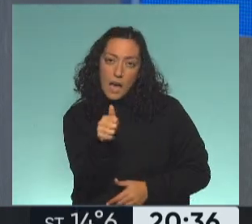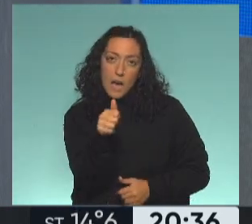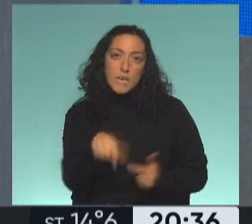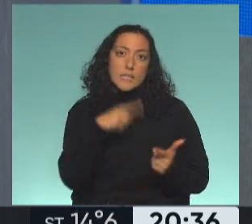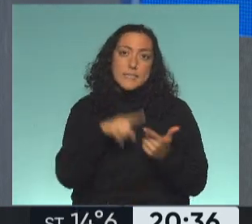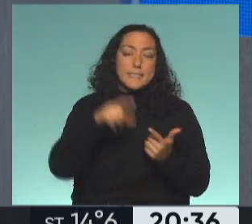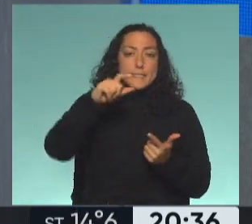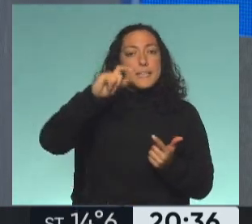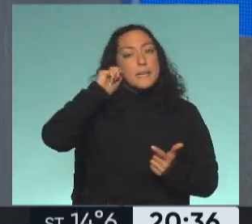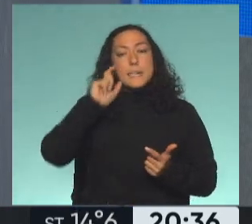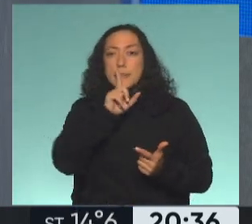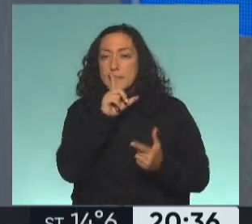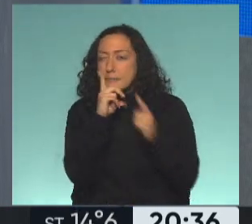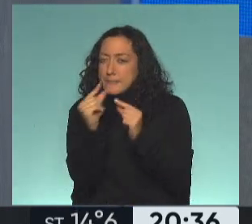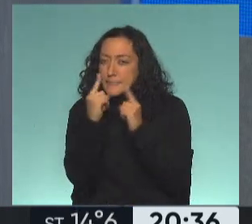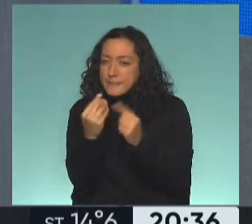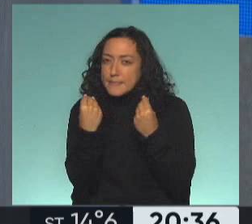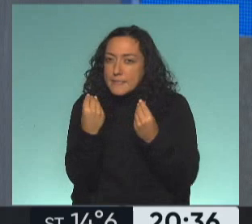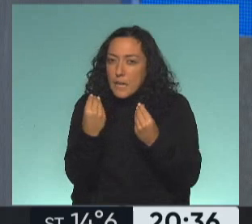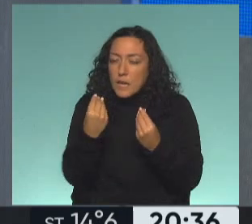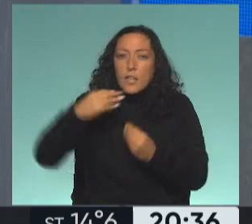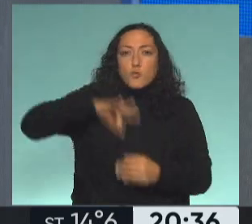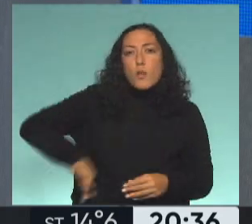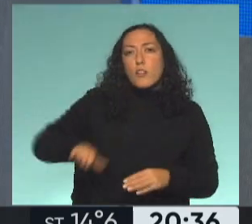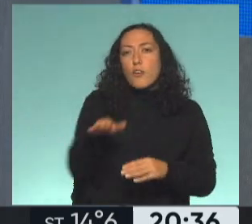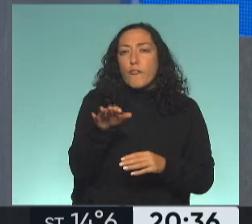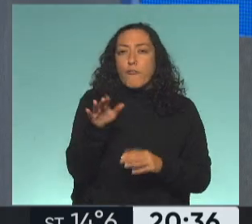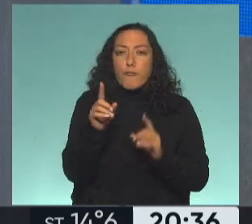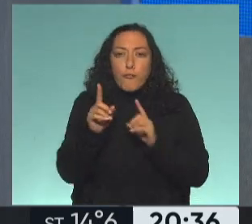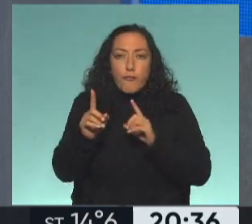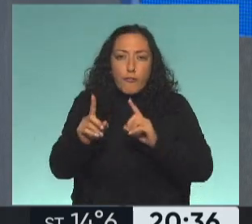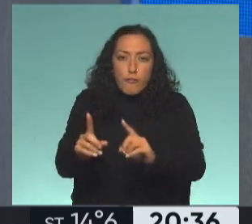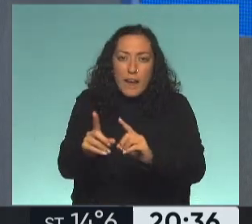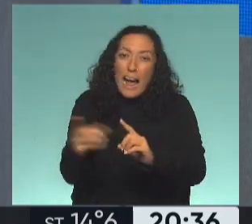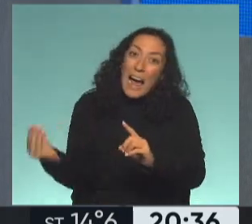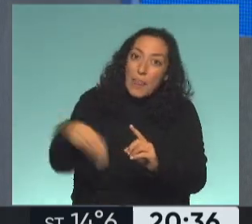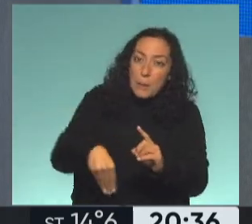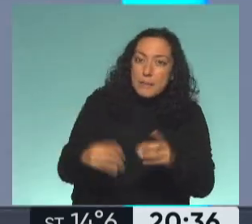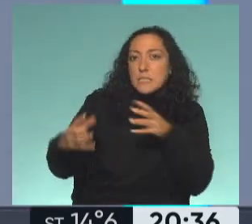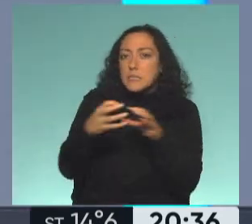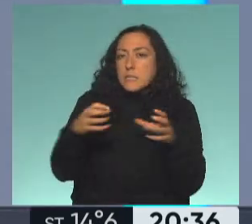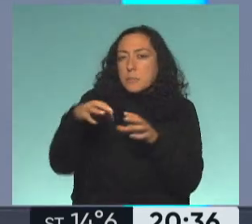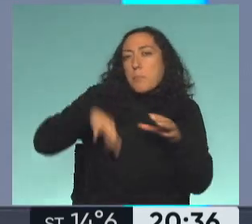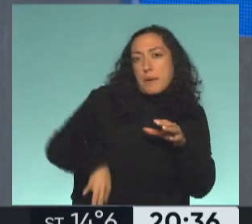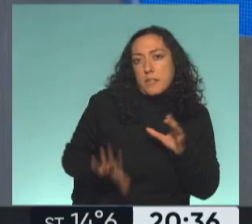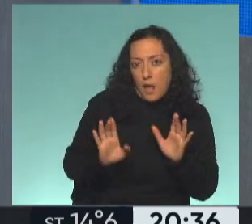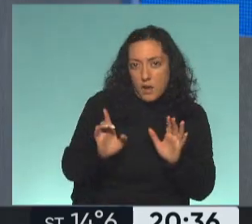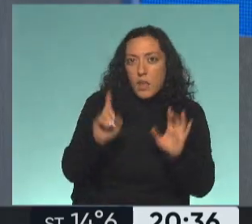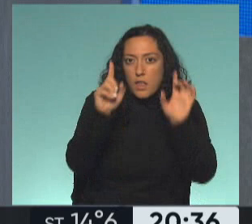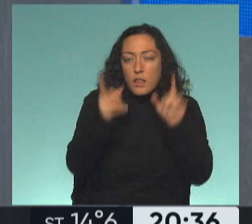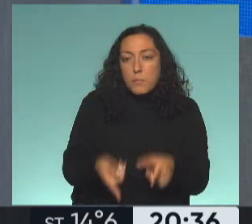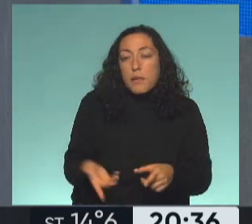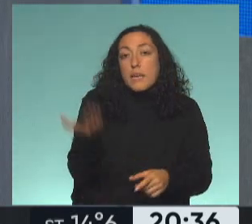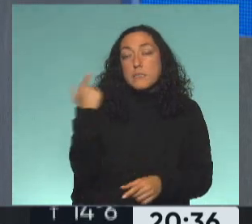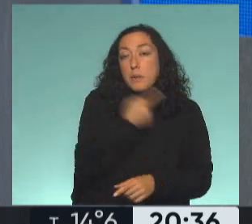CGT también es que además de suma fija se implemente la paritaria, y ahora la semana pasada